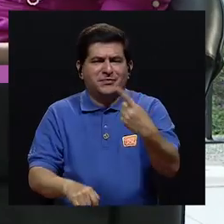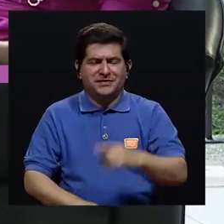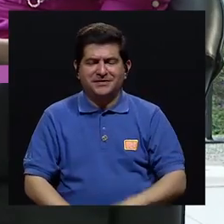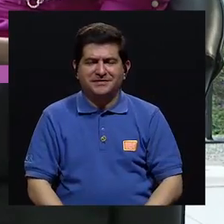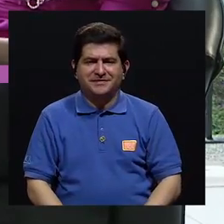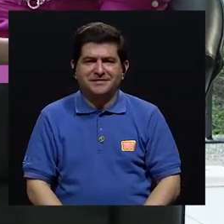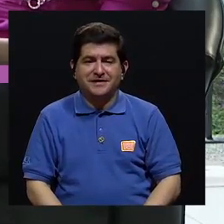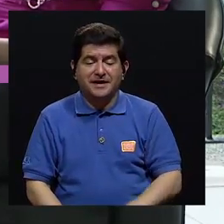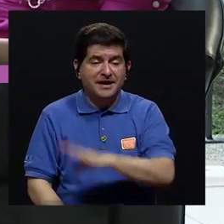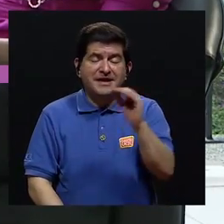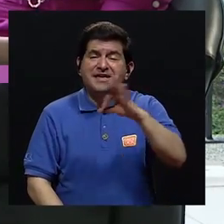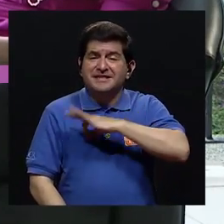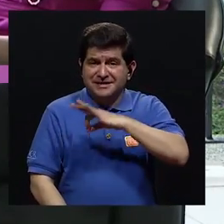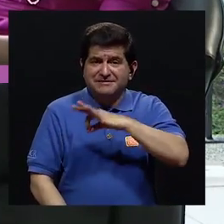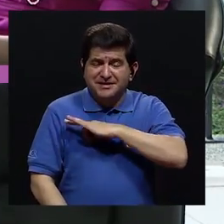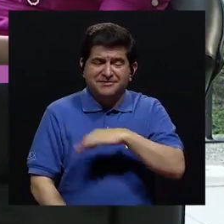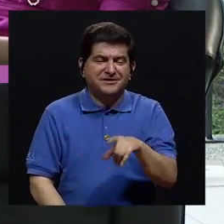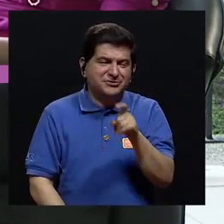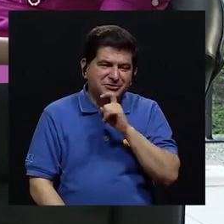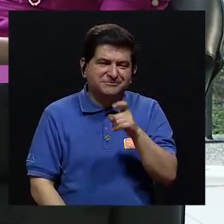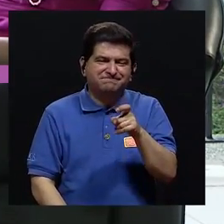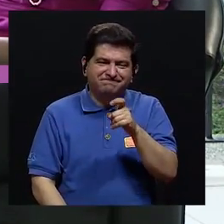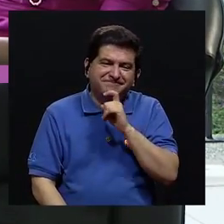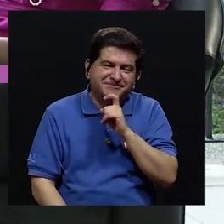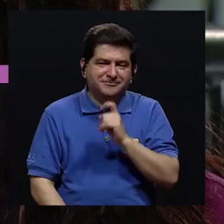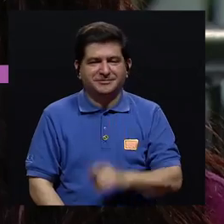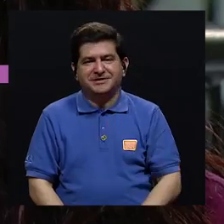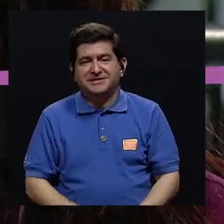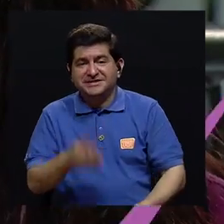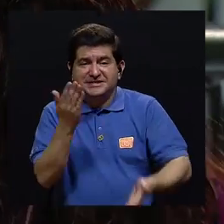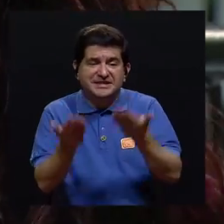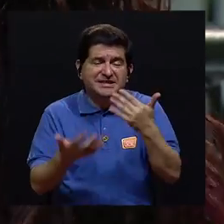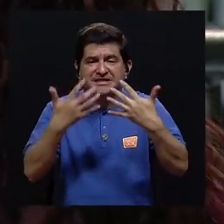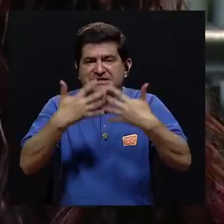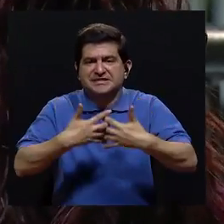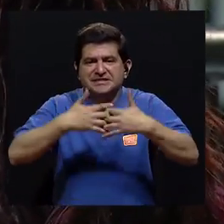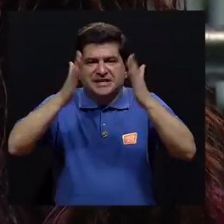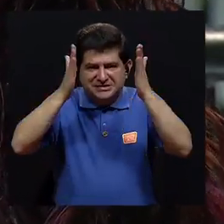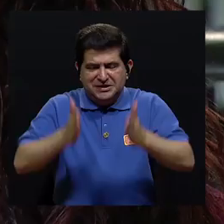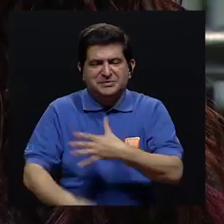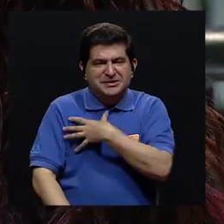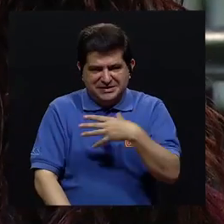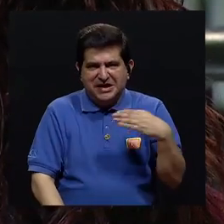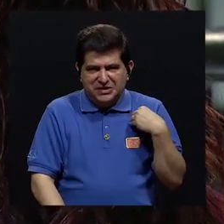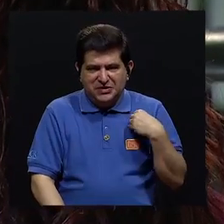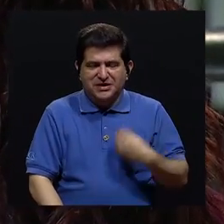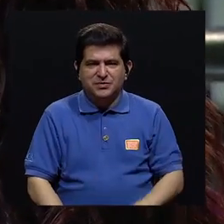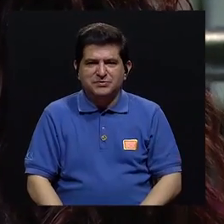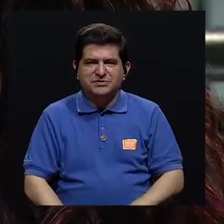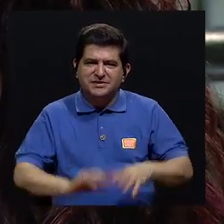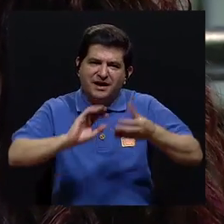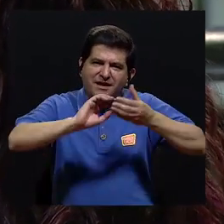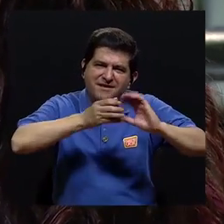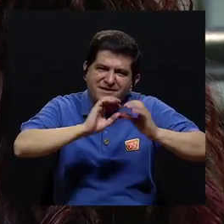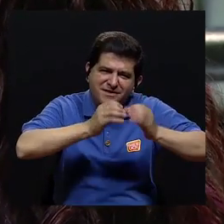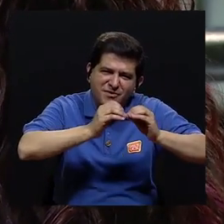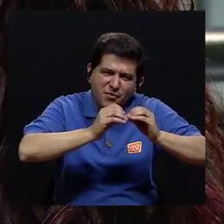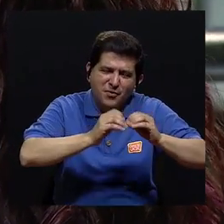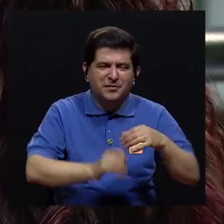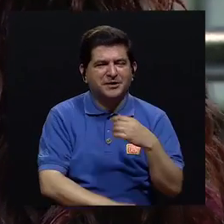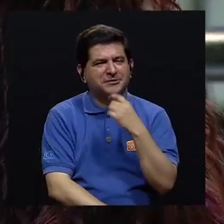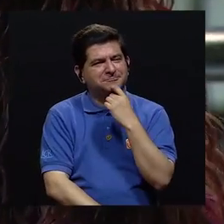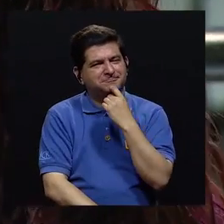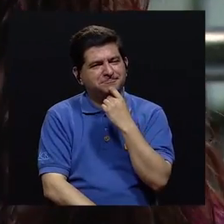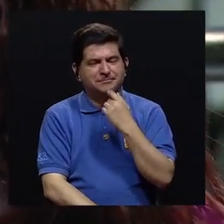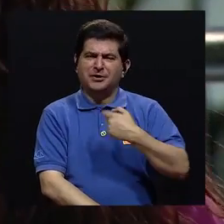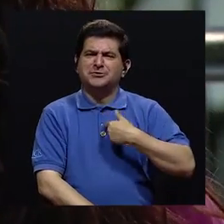con respecto un poco a los beneficios, pues sí es muy difícil, quizás a algún empresario le guste ponerle números y